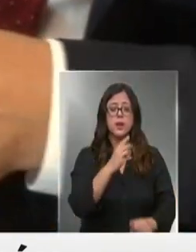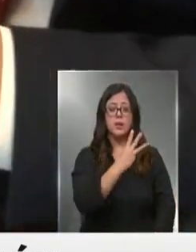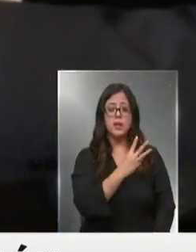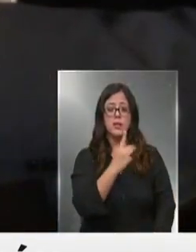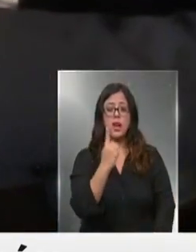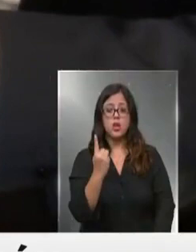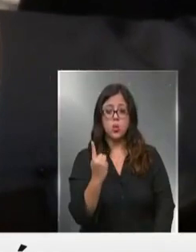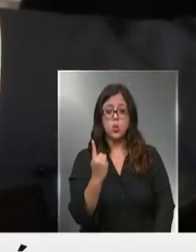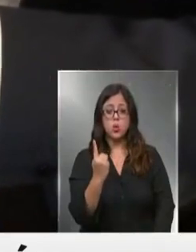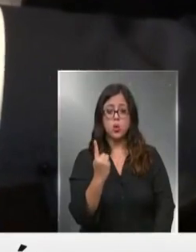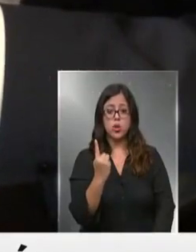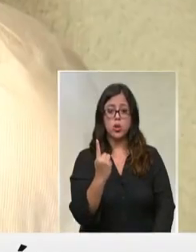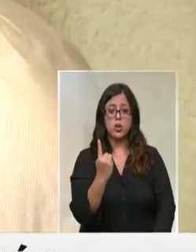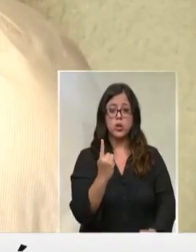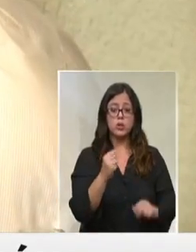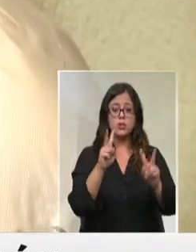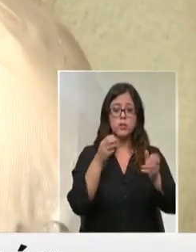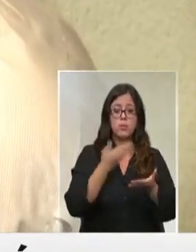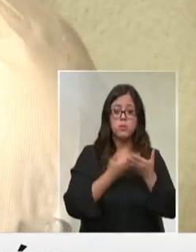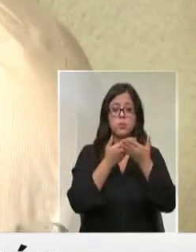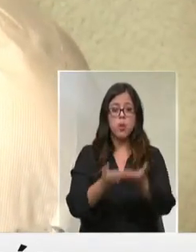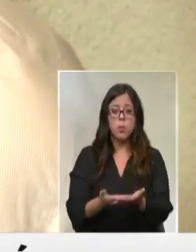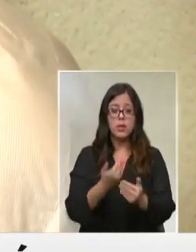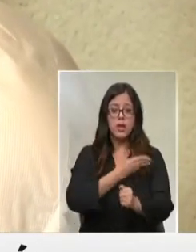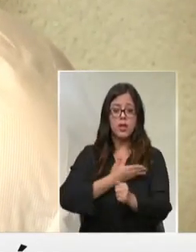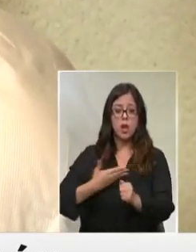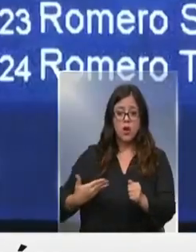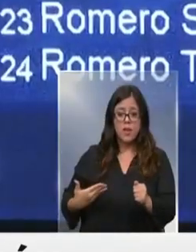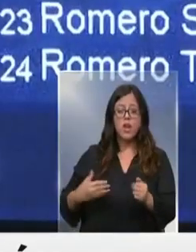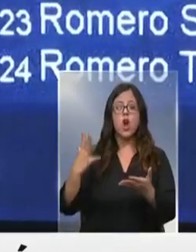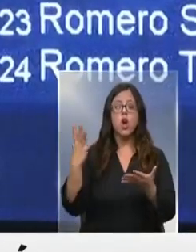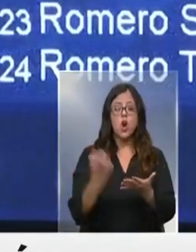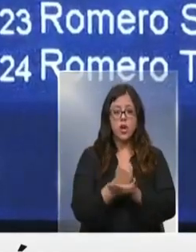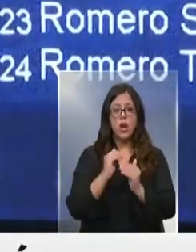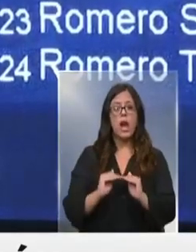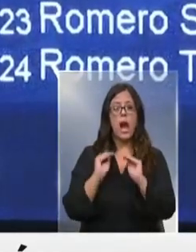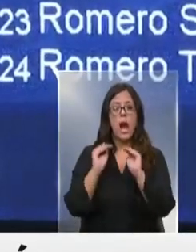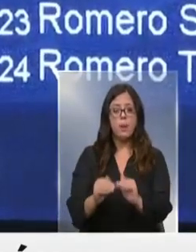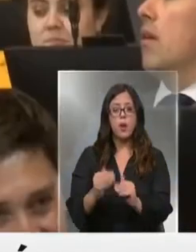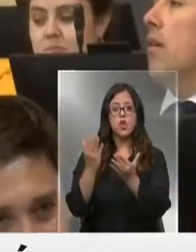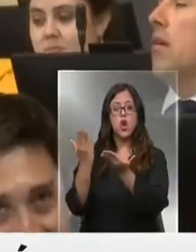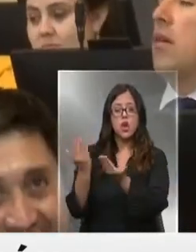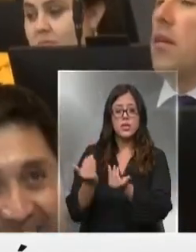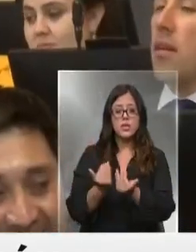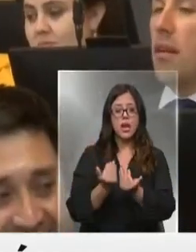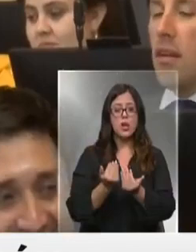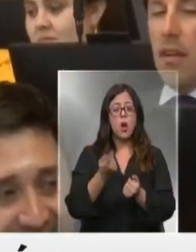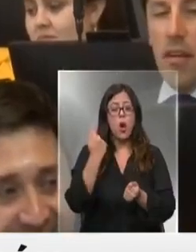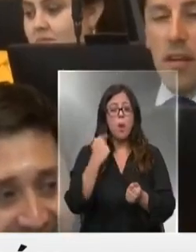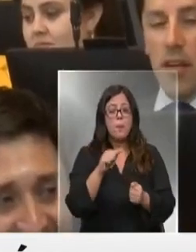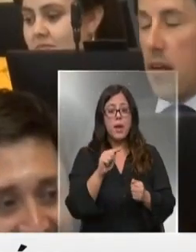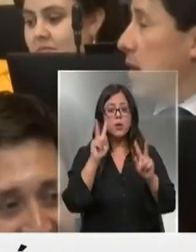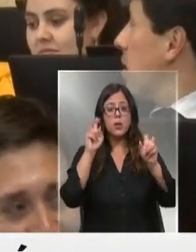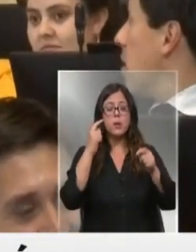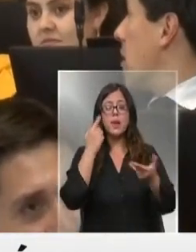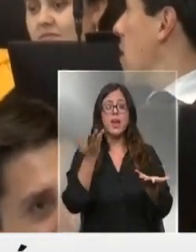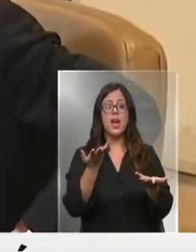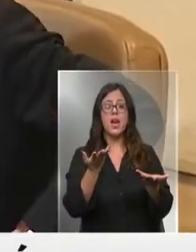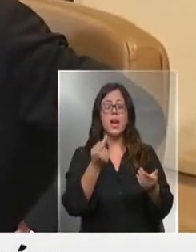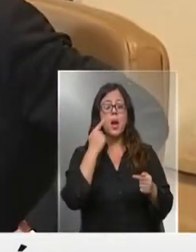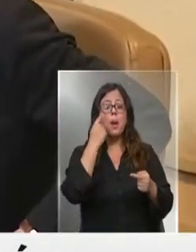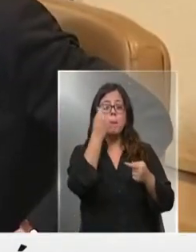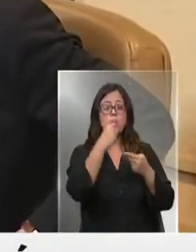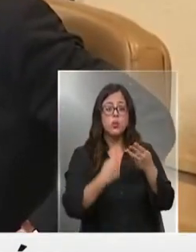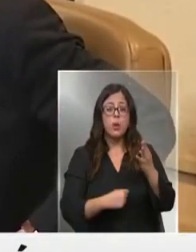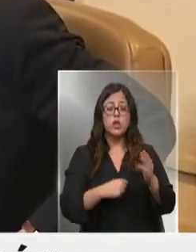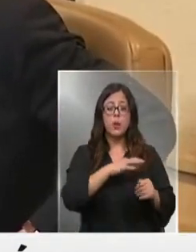31 de las 32 partidas propuestas por el Ejecutivo lograron los apoyos necesarios, todas menos el presupuesto para el Ministerio del Interior